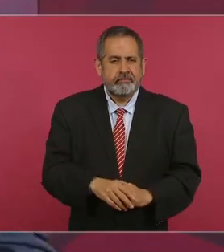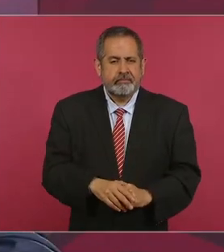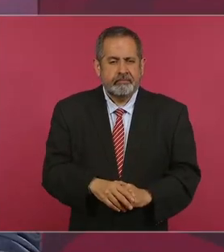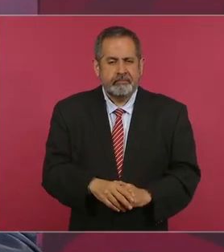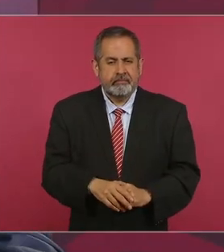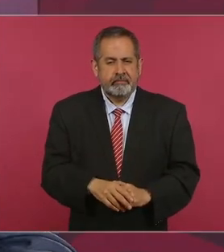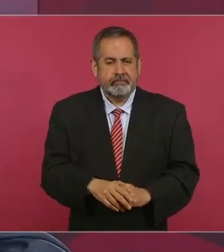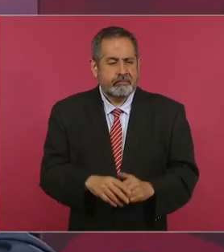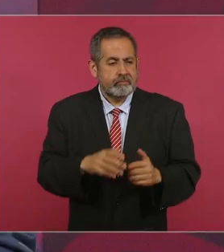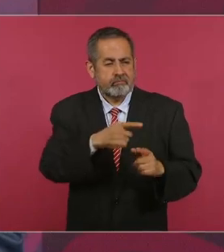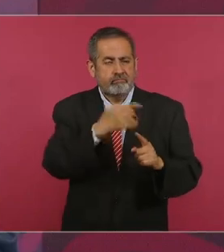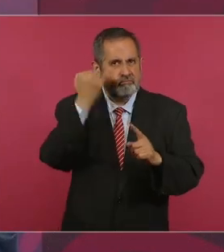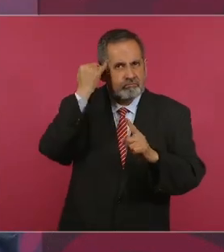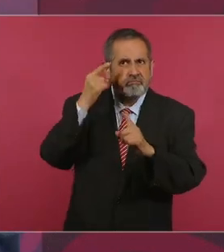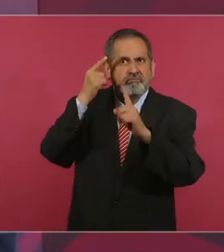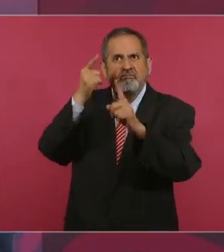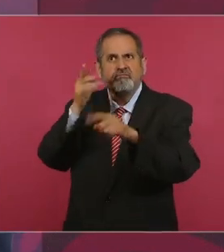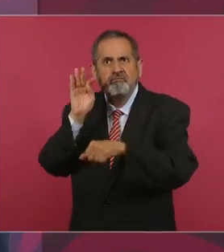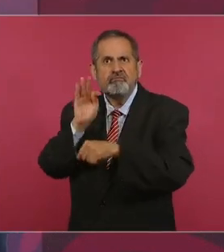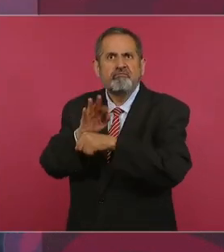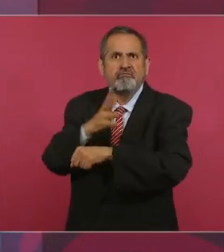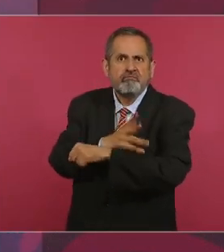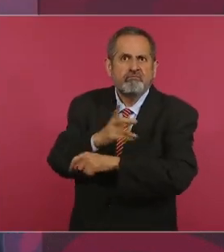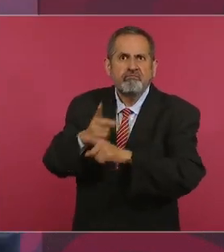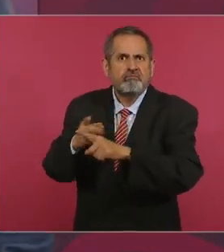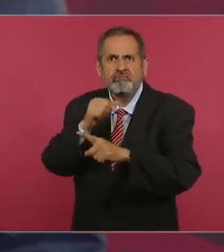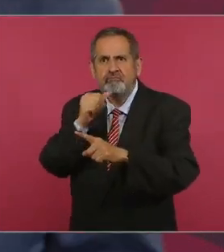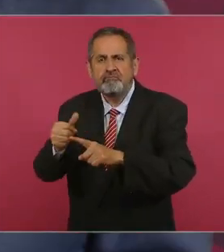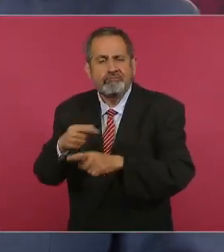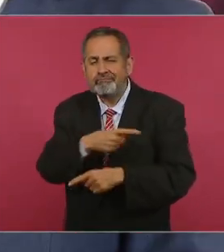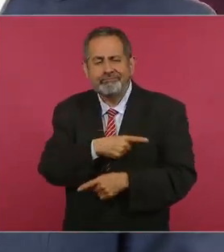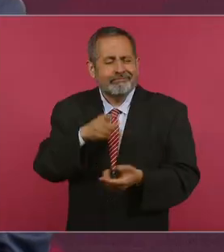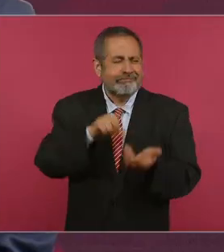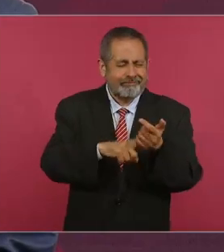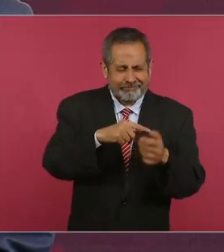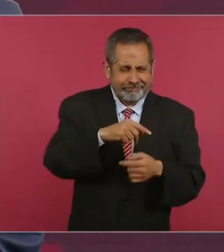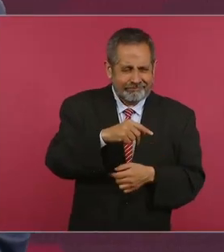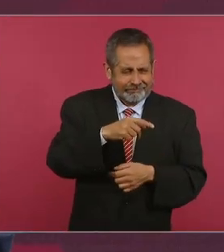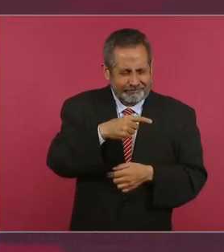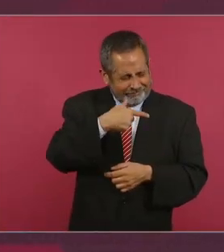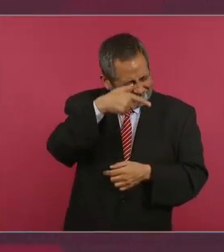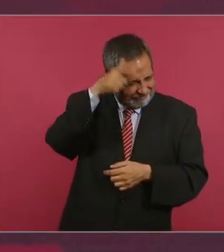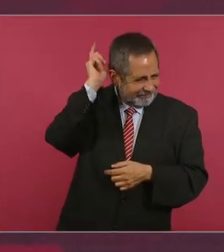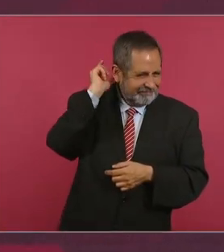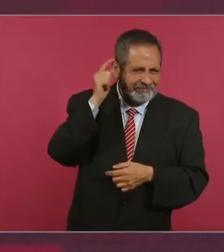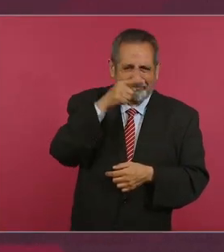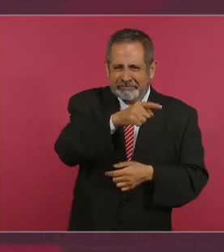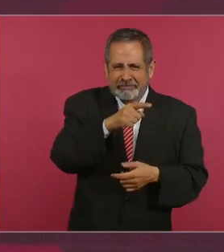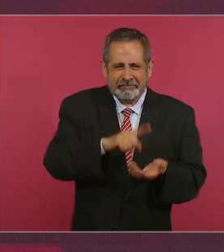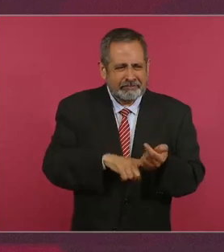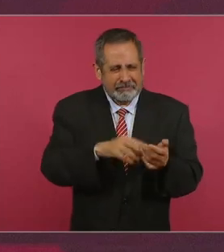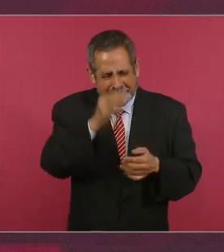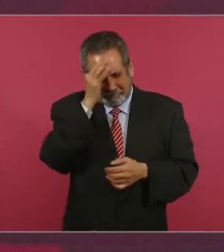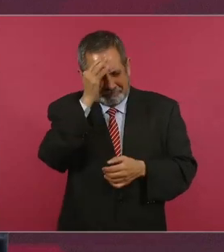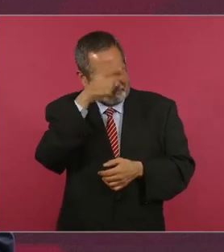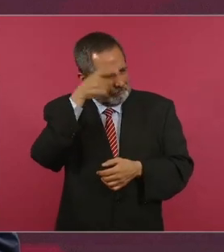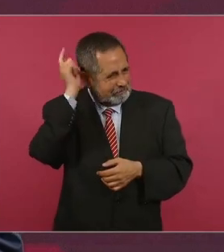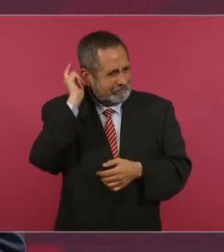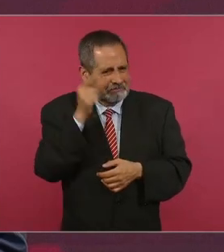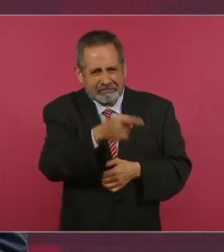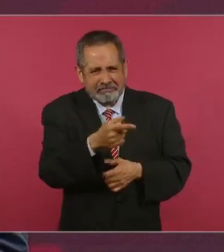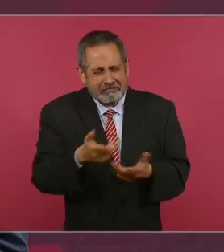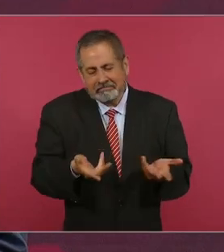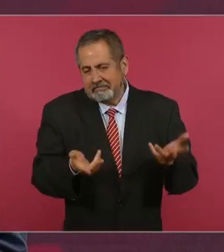porque cuando no hay ideales, el poder atonta a los inteligentes y a los tontos los vuelve locos.